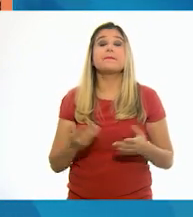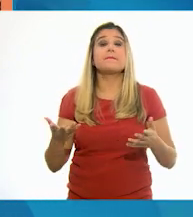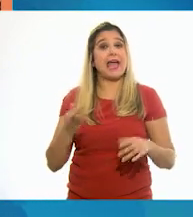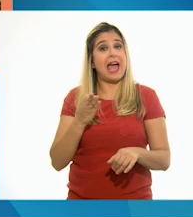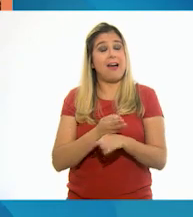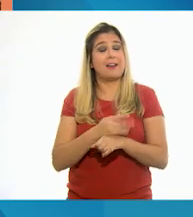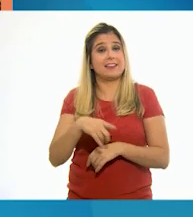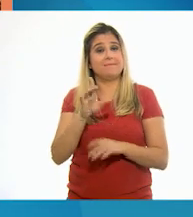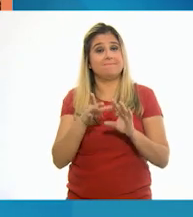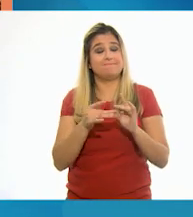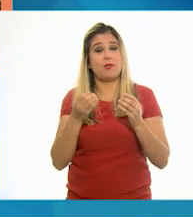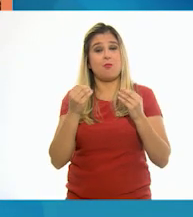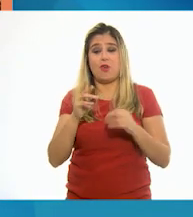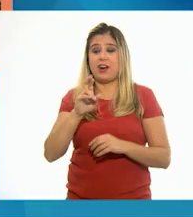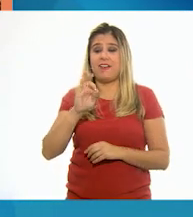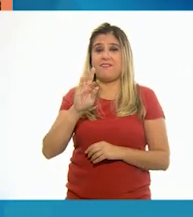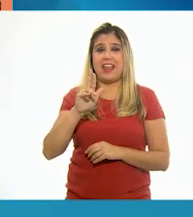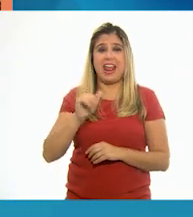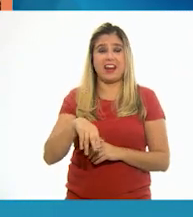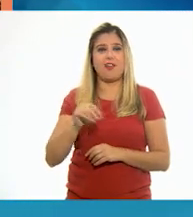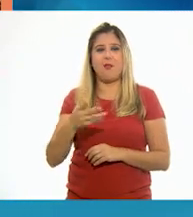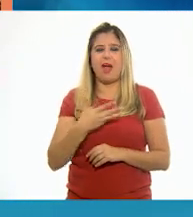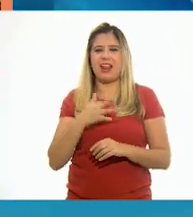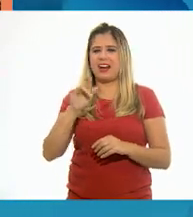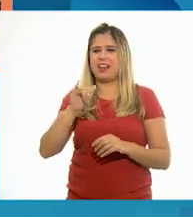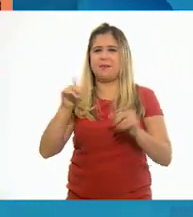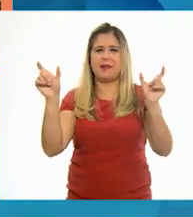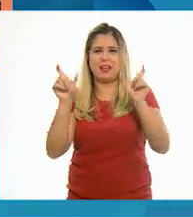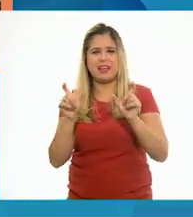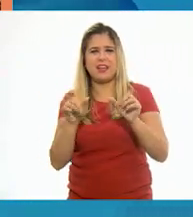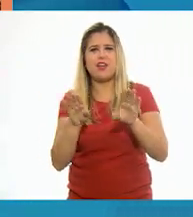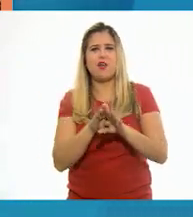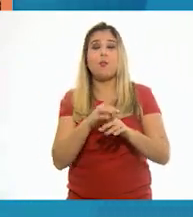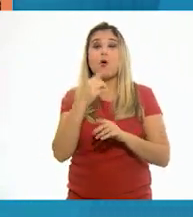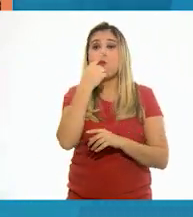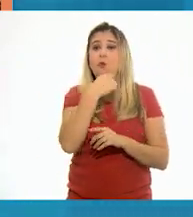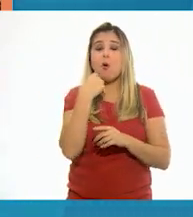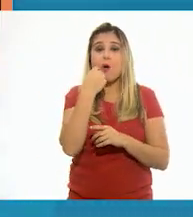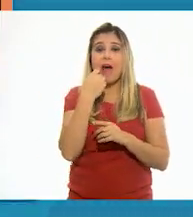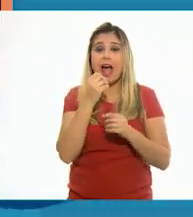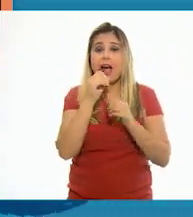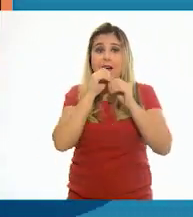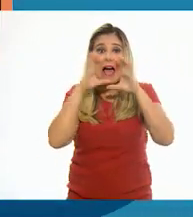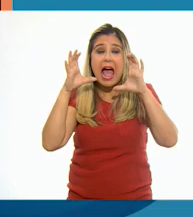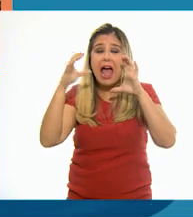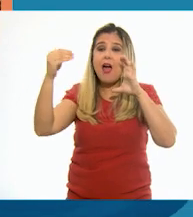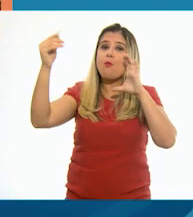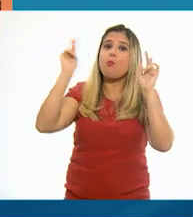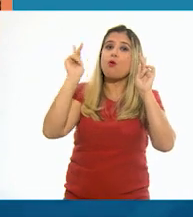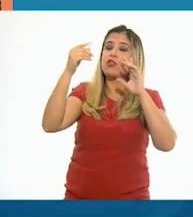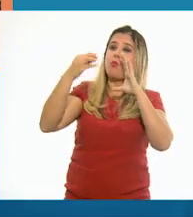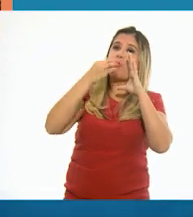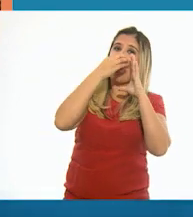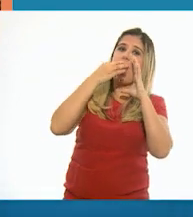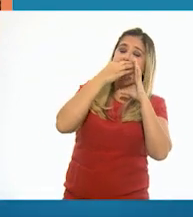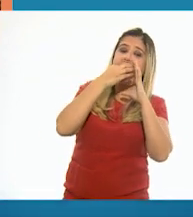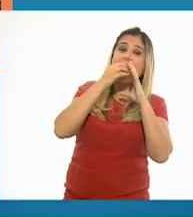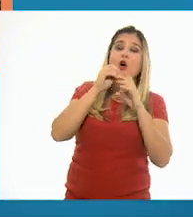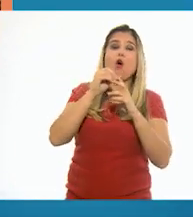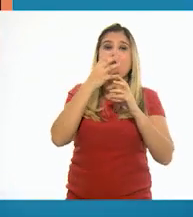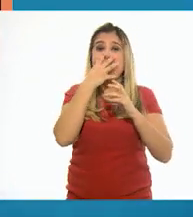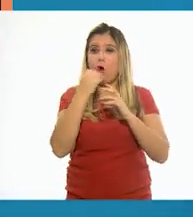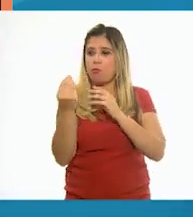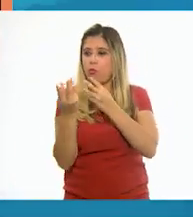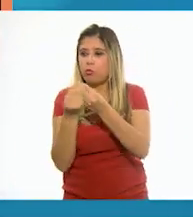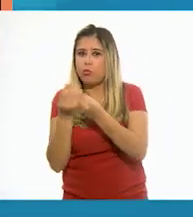Actualmente decimos muchos refranes que no riman, como en boca cerrada no entran moscas, o el que anda con lobos a aullar